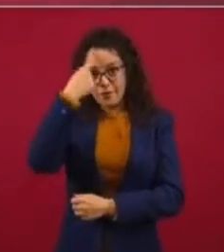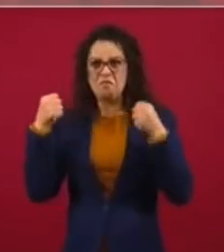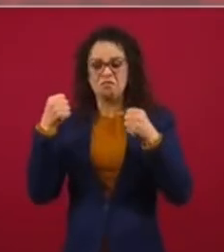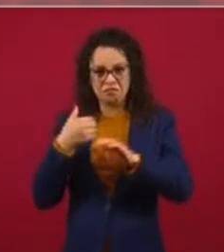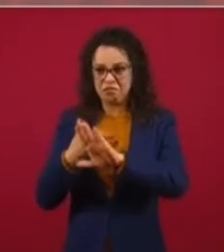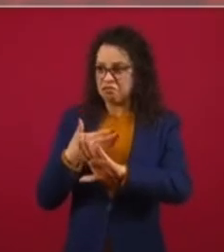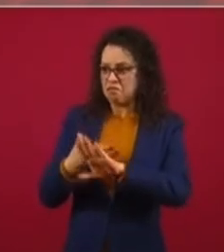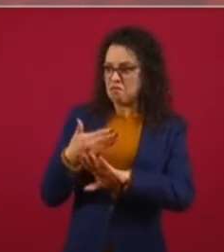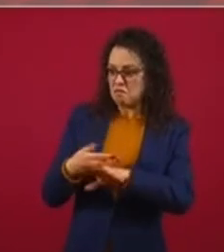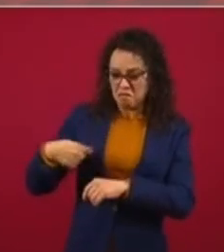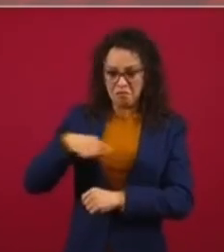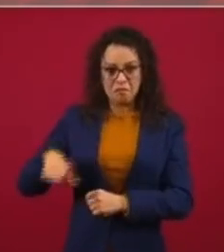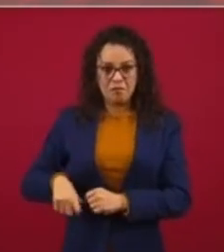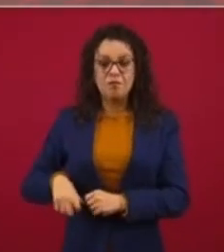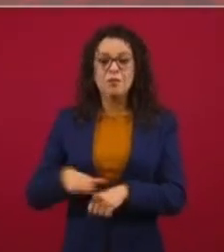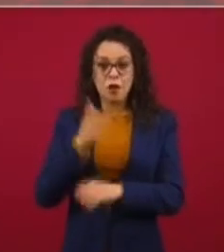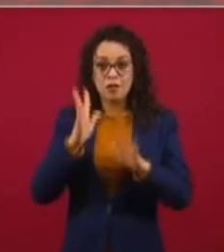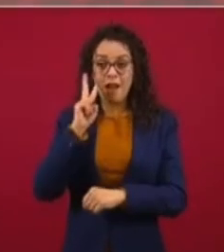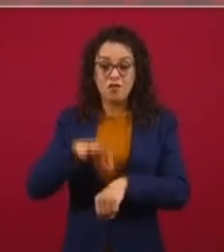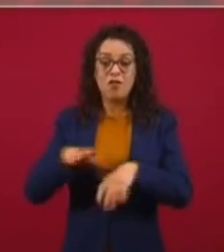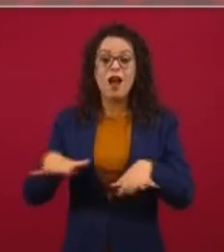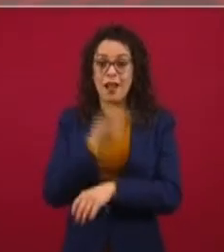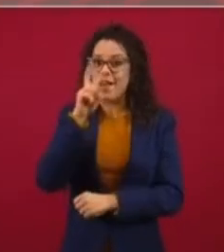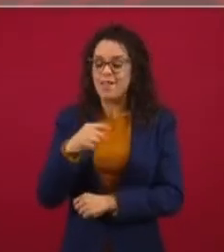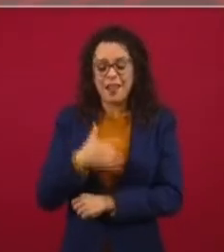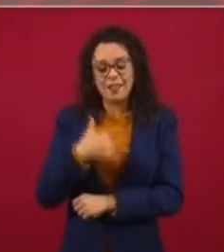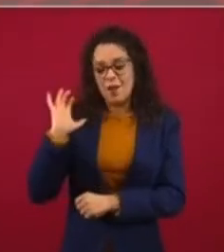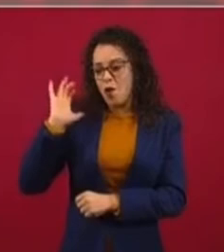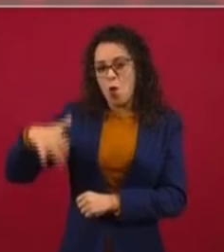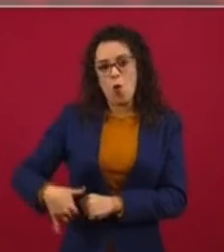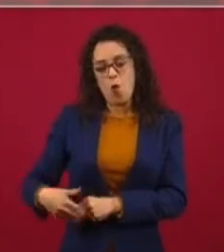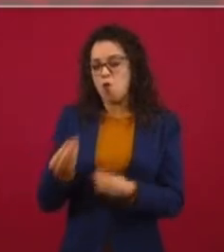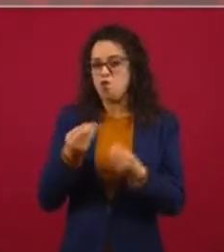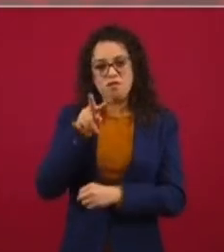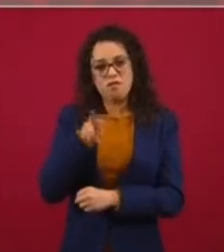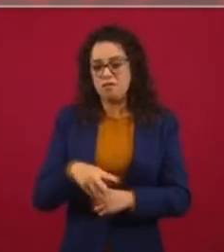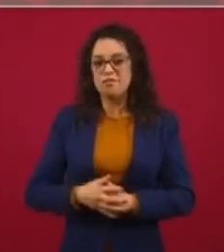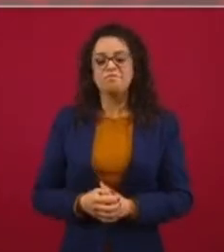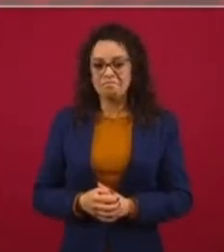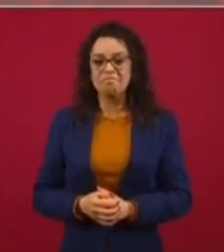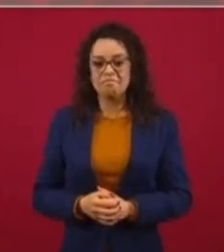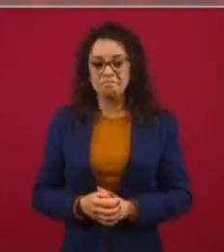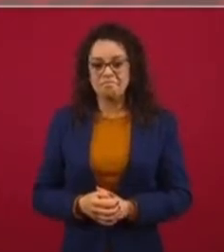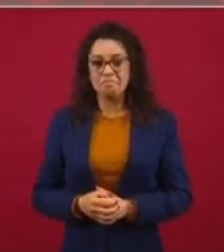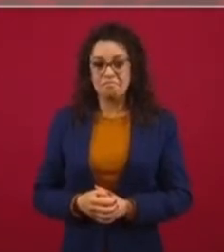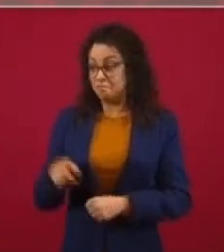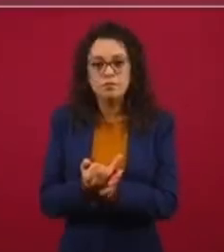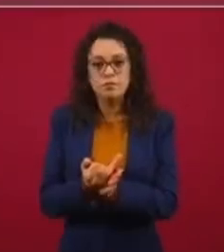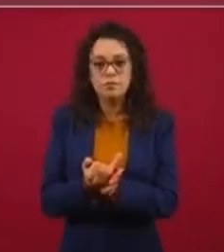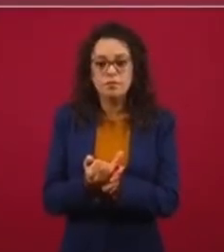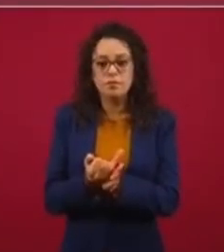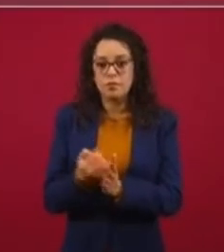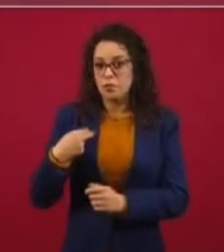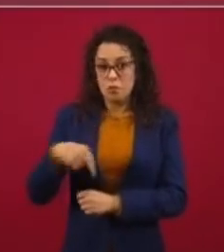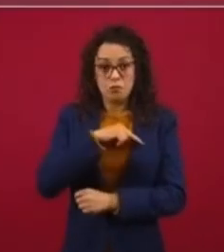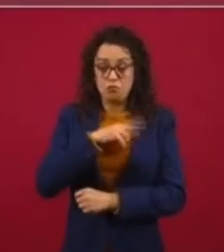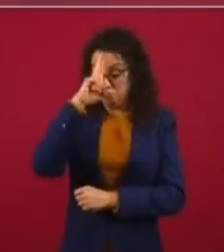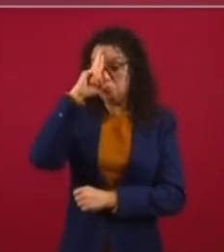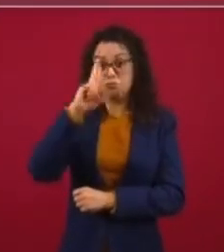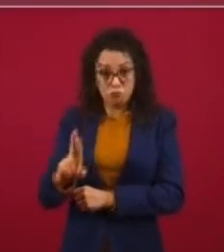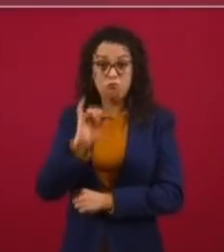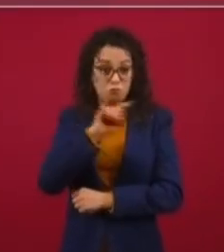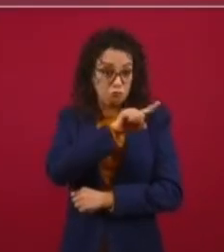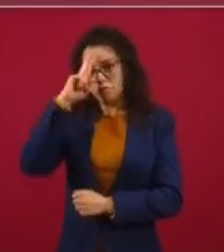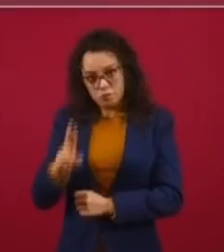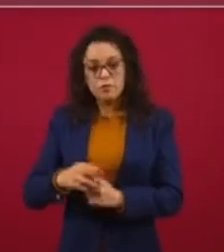de la formación médica enorme el que esté se estén uniendo en contra de nosotros nosotros vamos a tratar lo que